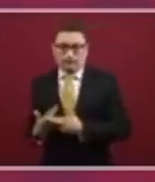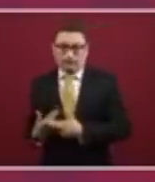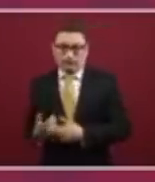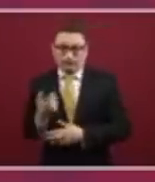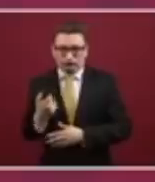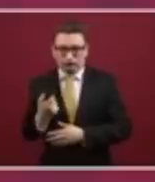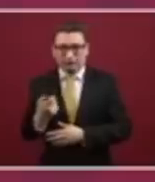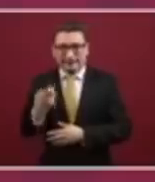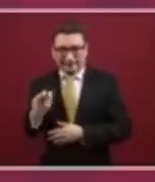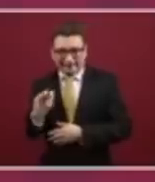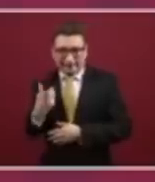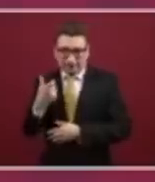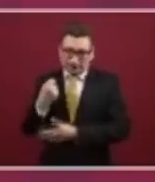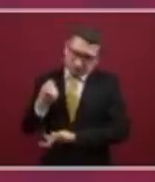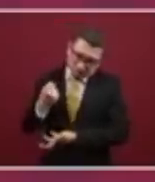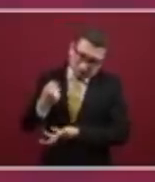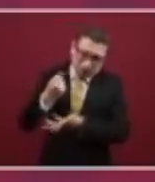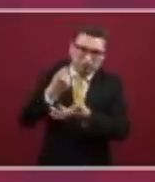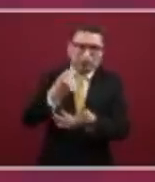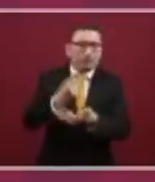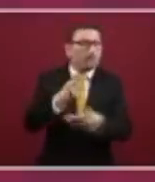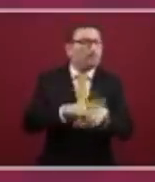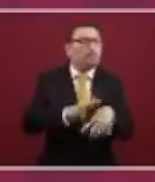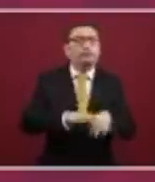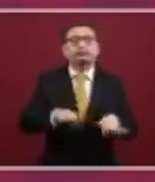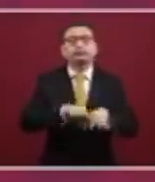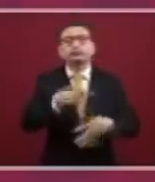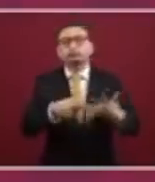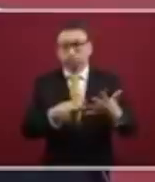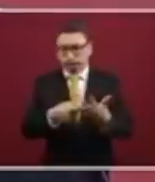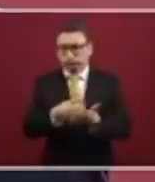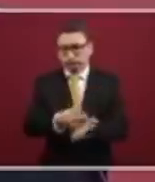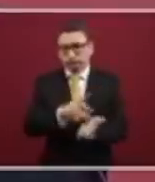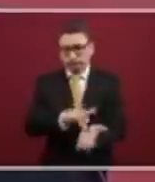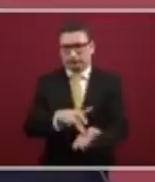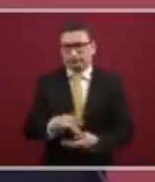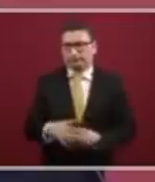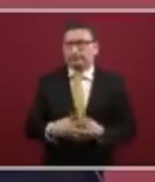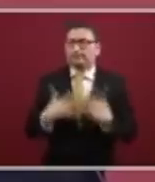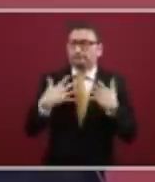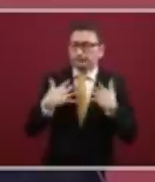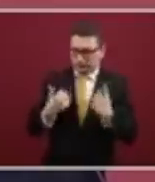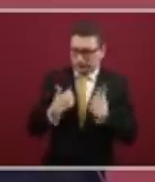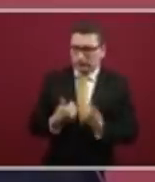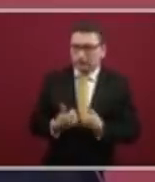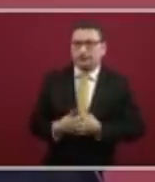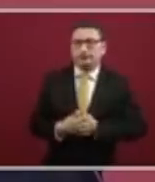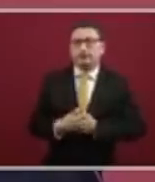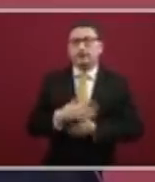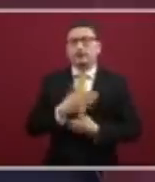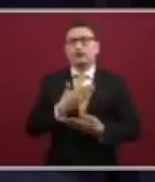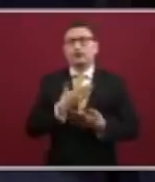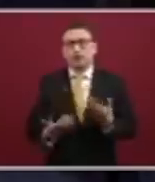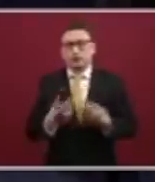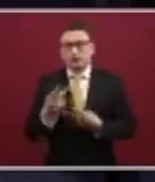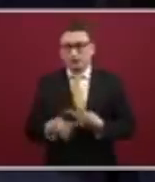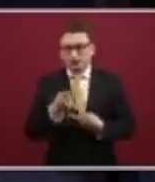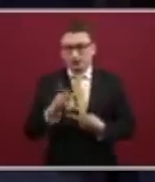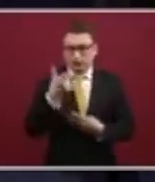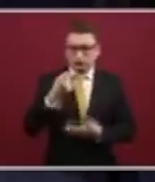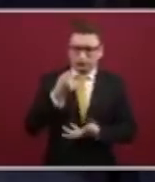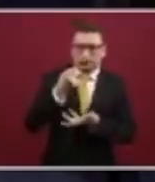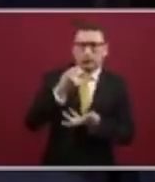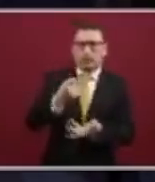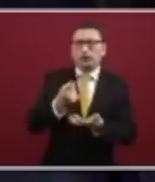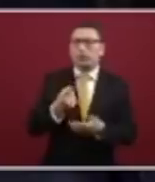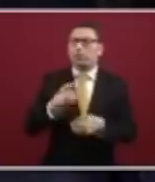y destinarlos a lo fundamental. Entiendo el planteamiento y hago la pregunta del dinero, del contante y